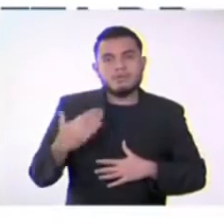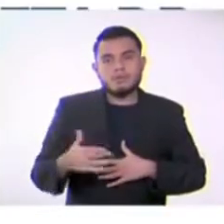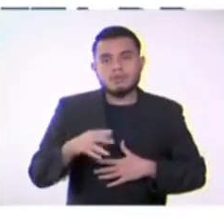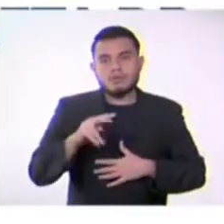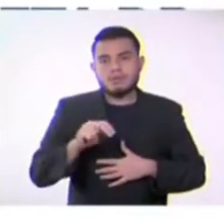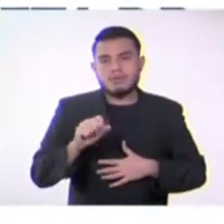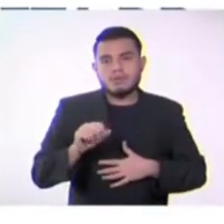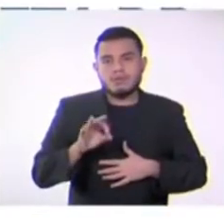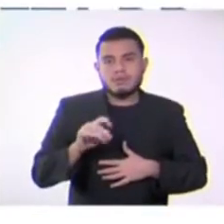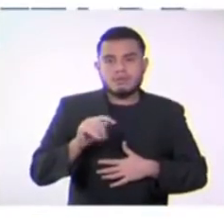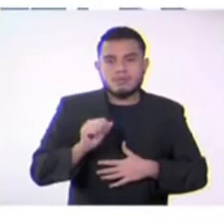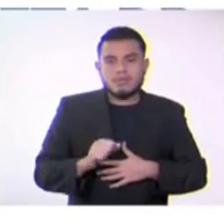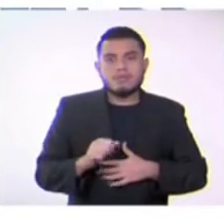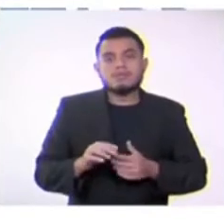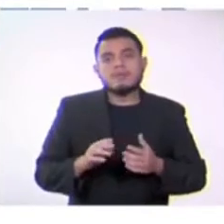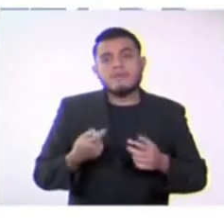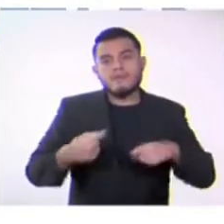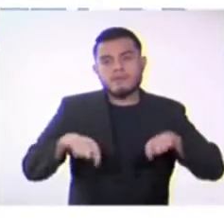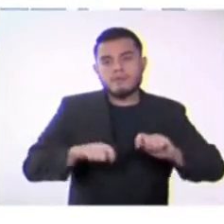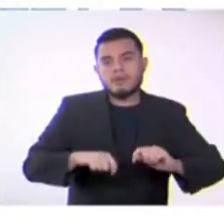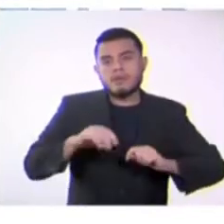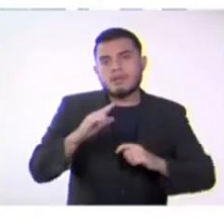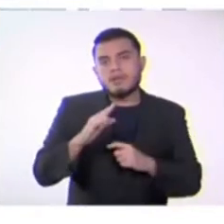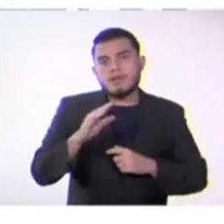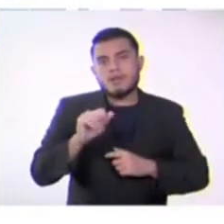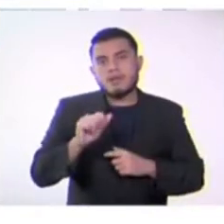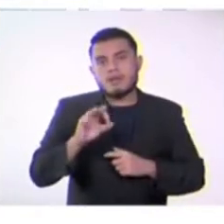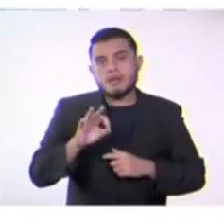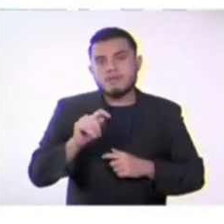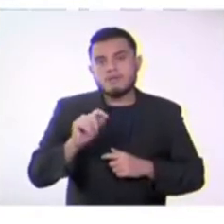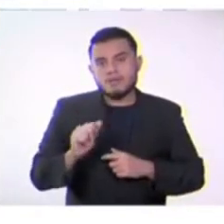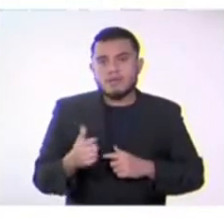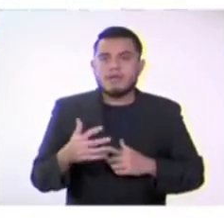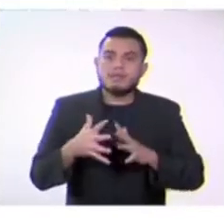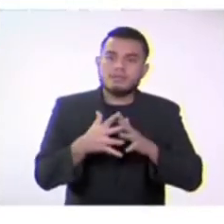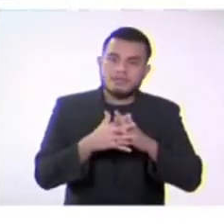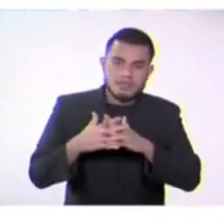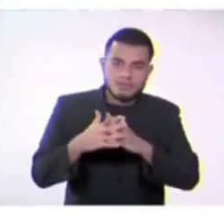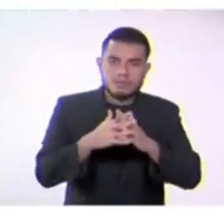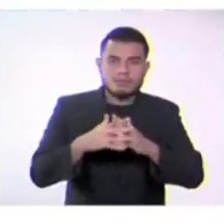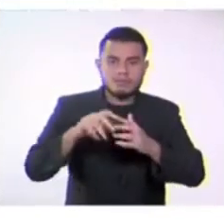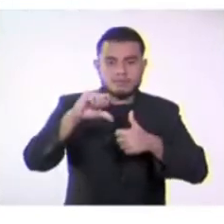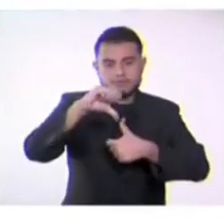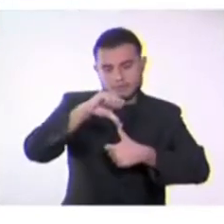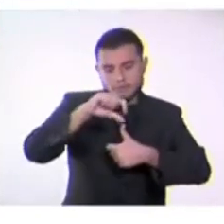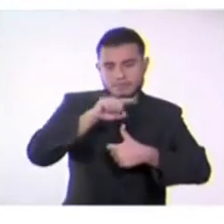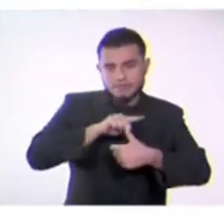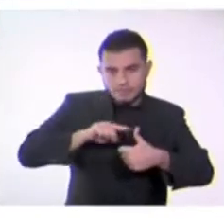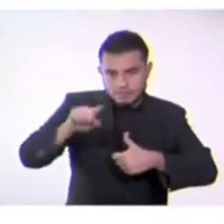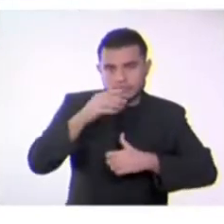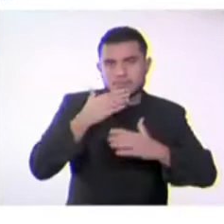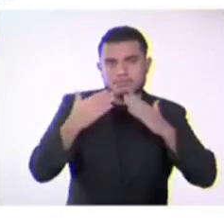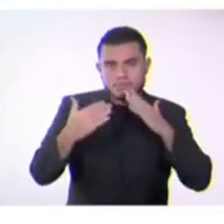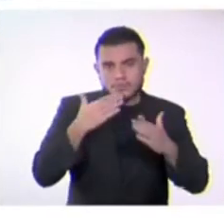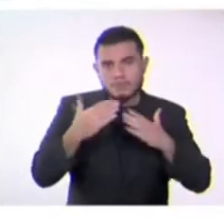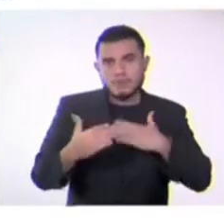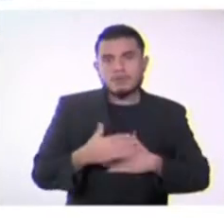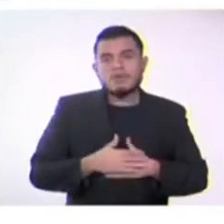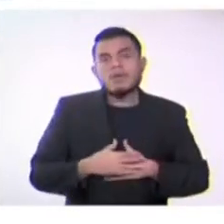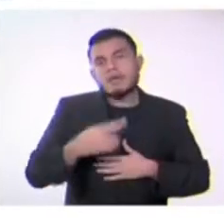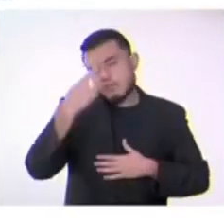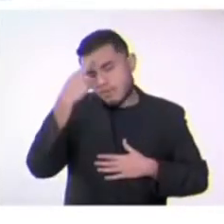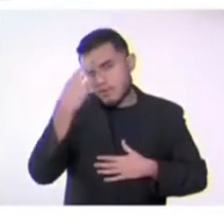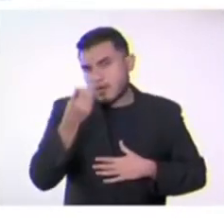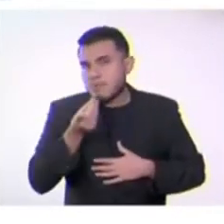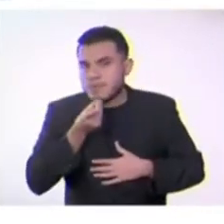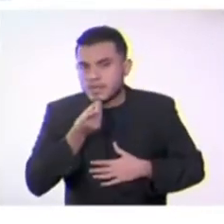el CAFTA, que ya es el Tratado de Libre Comercio entre Estados Unidos y Centroamérica, como Federico lo menciona, y República Dominicana.